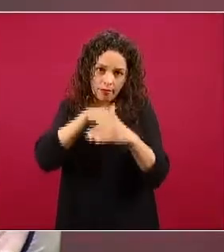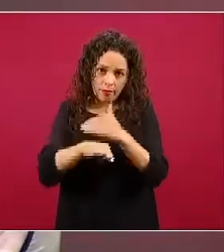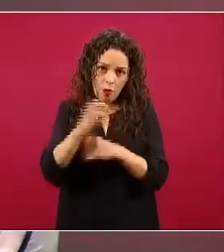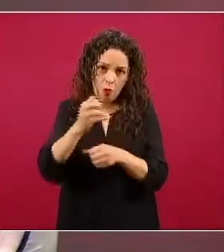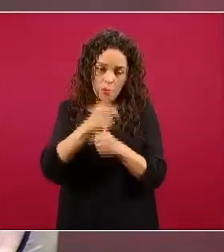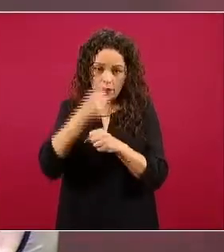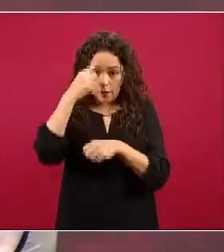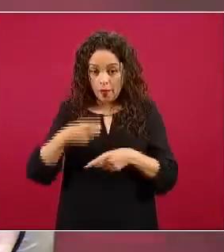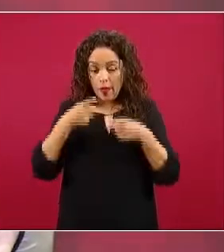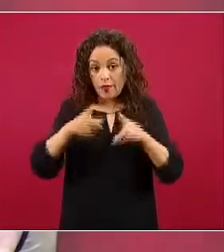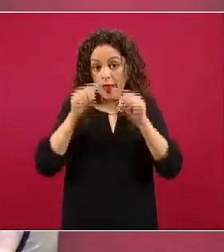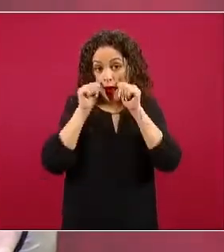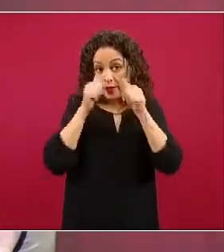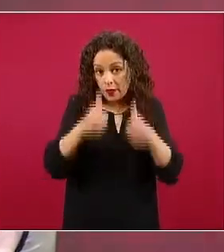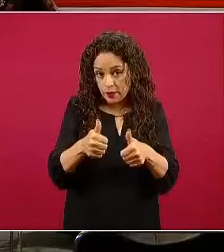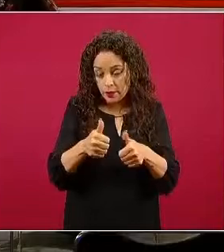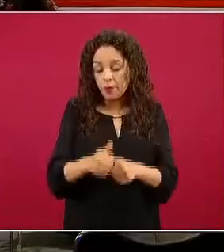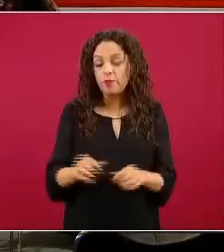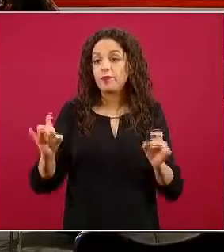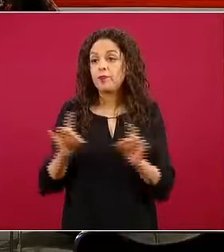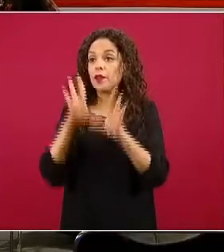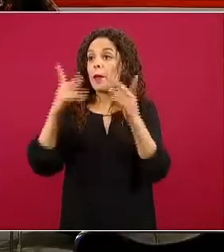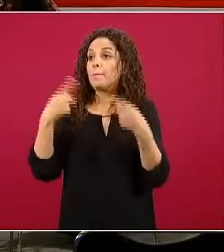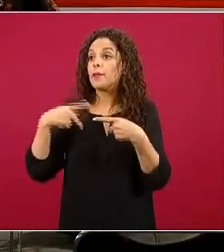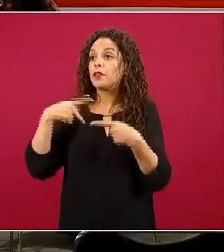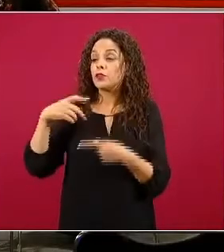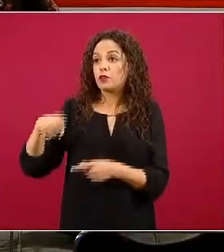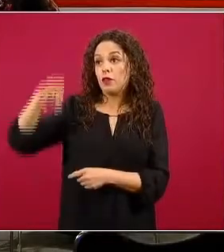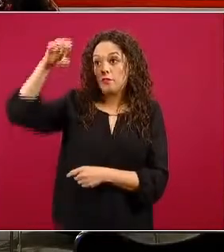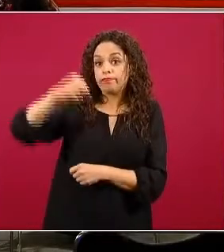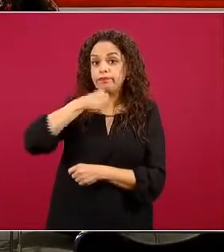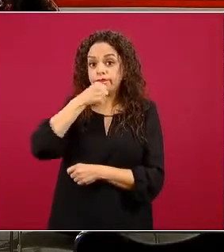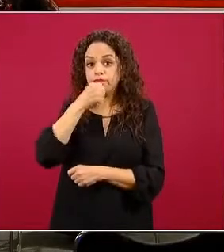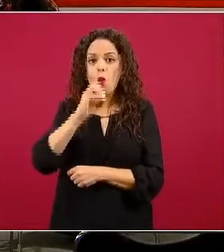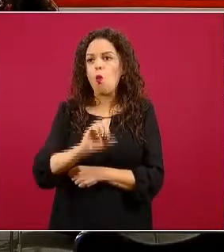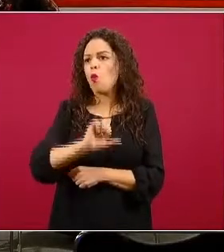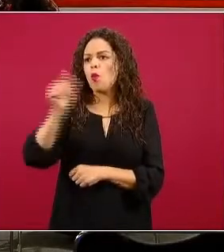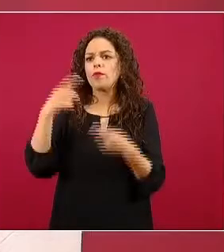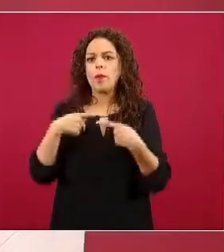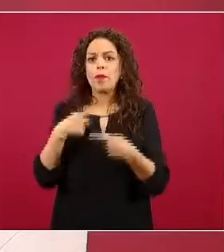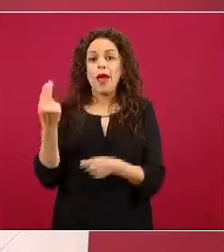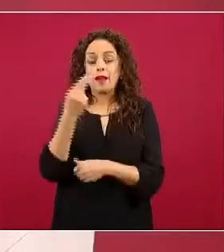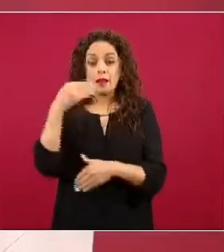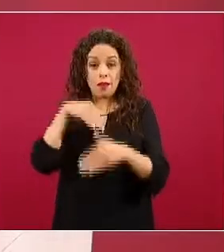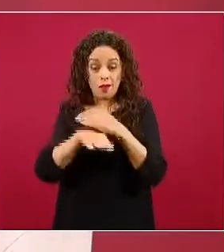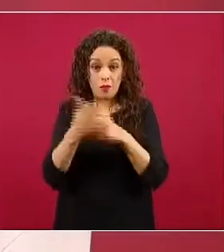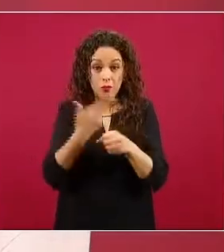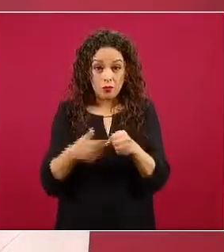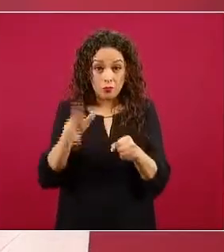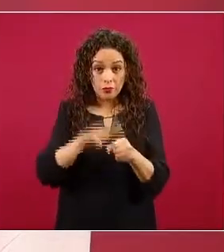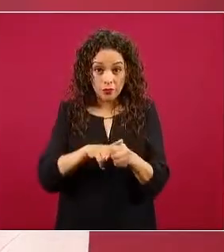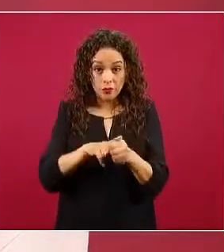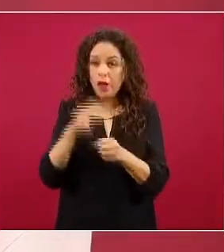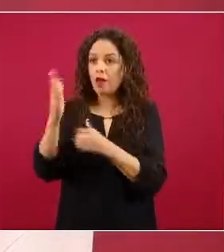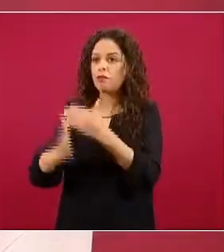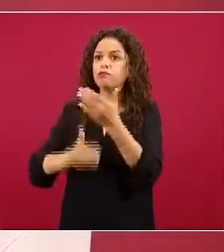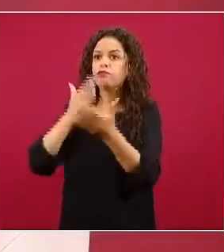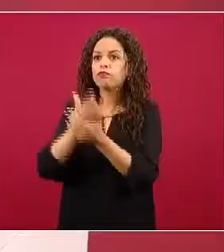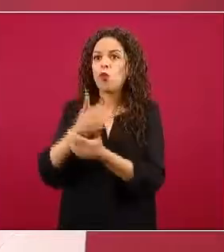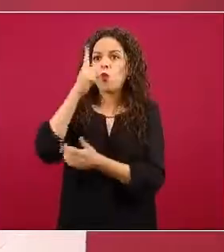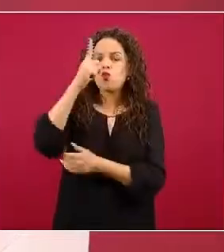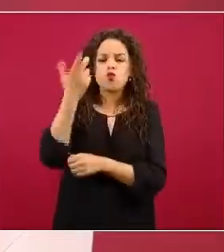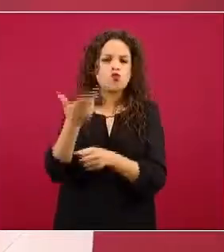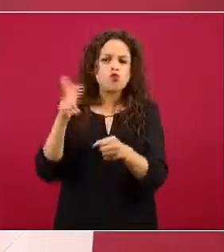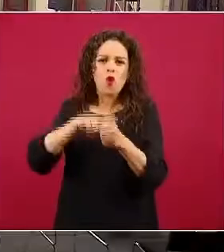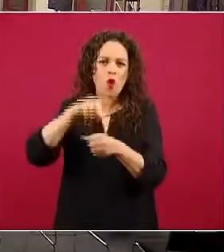las personas adultas mayores o cualquier otra persona que requiere de los servicios hospitalarios llegan a un hospital que están al